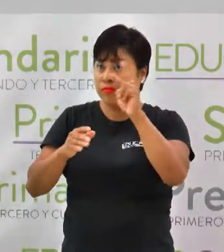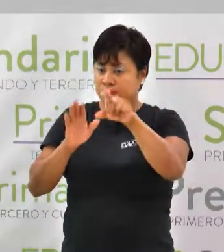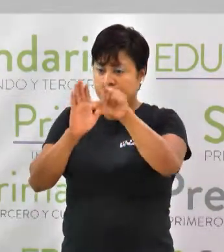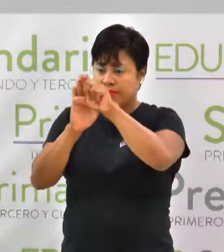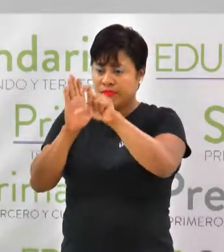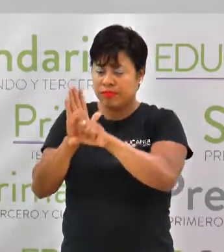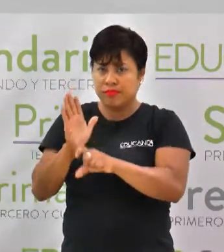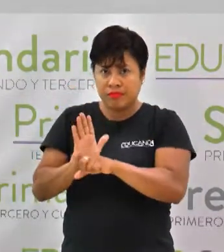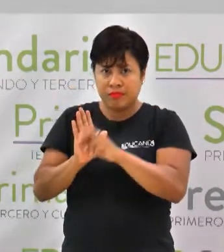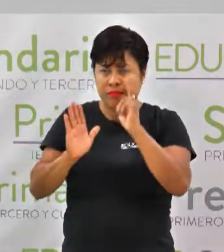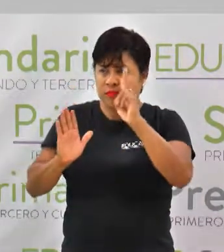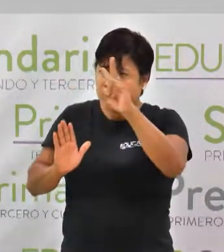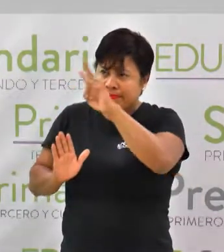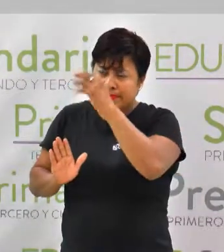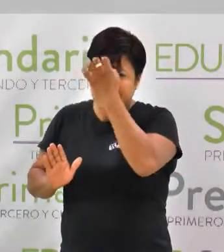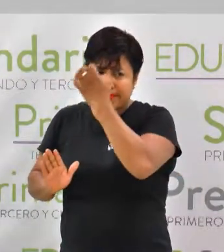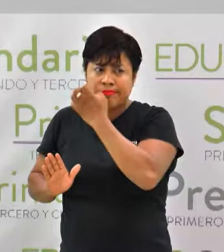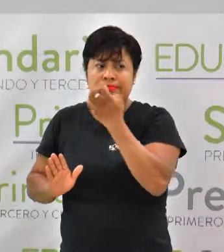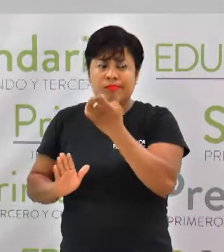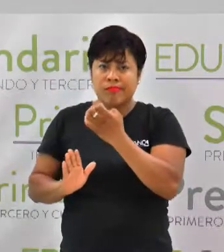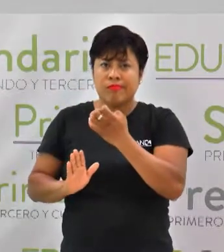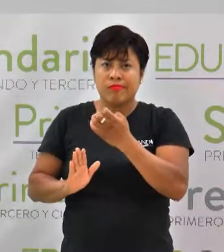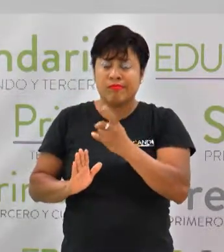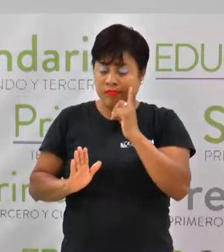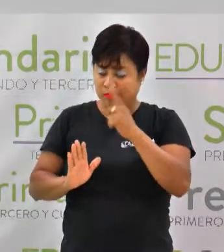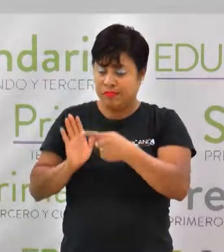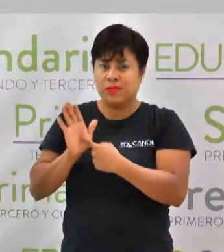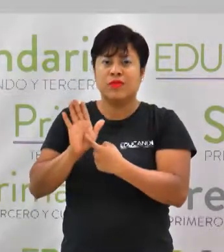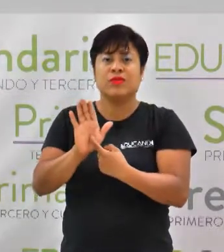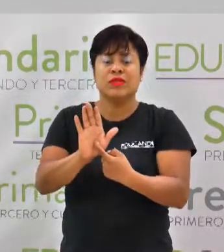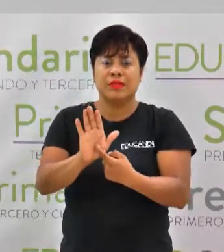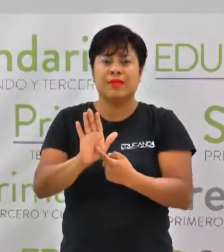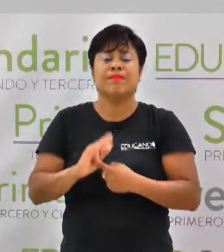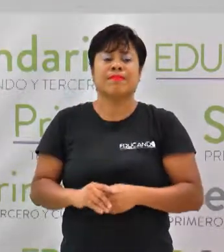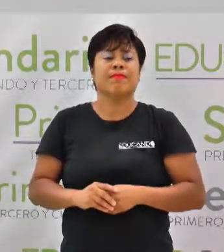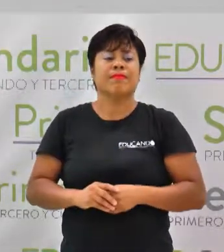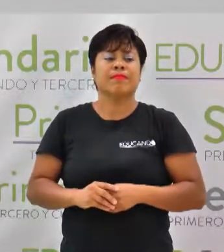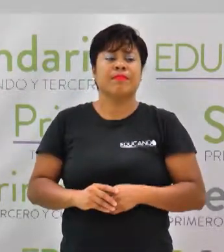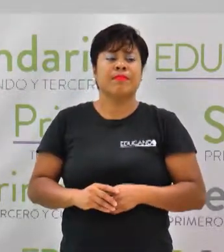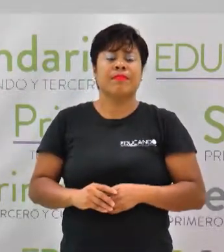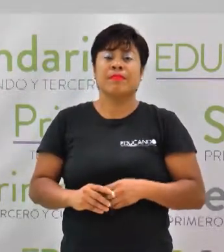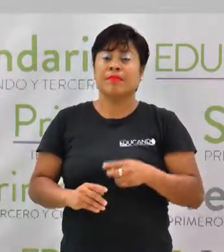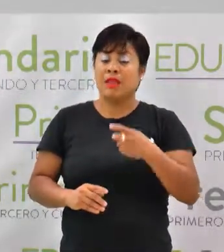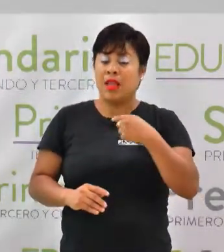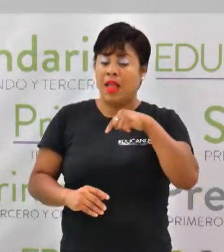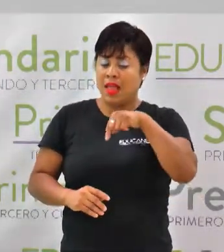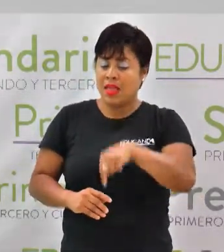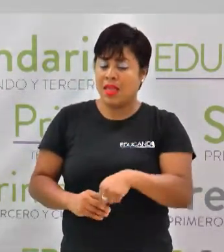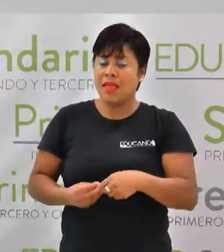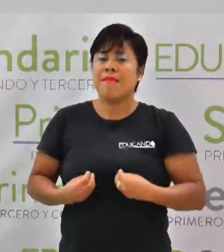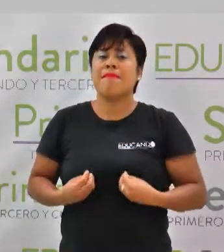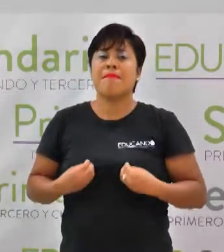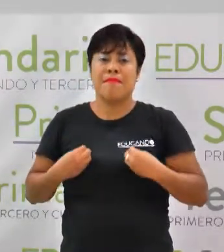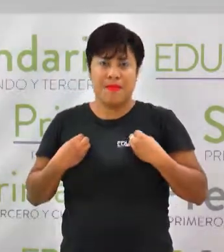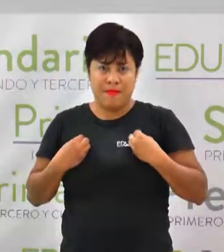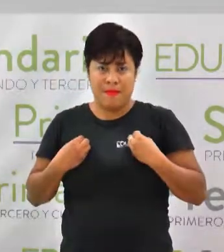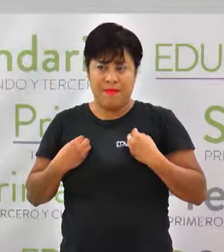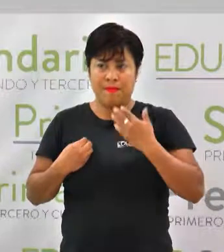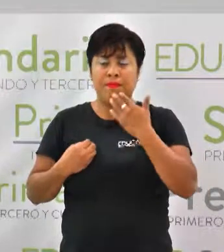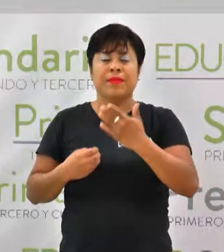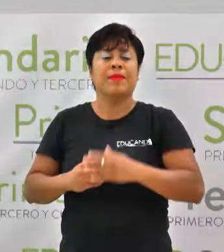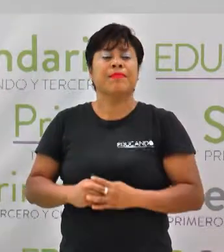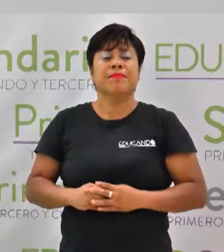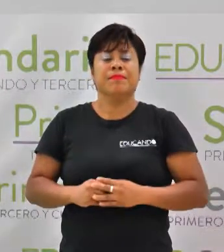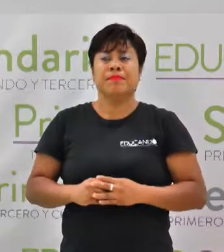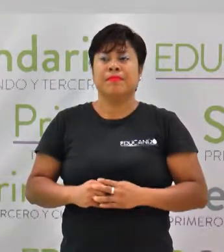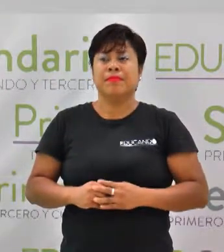las imágenes, voy a tratar de que se muestren, ¿sí? Aquí vivo,